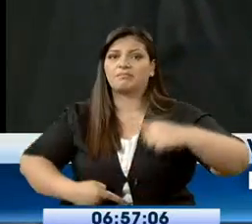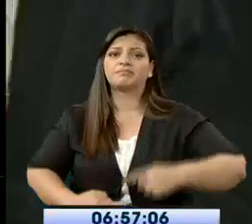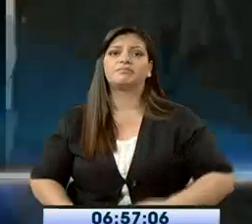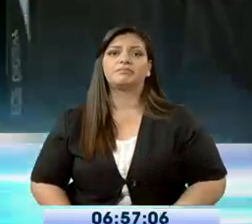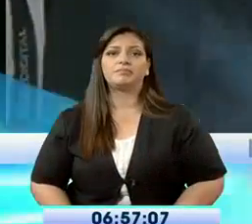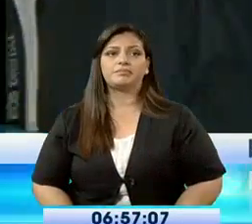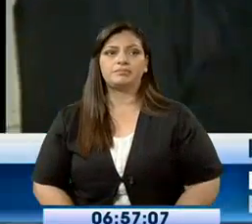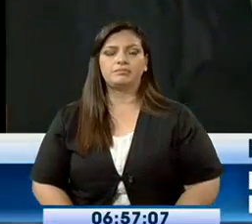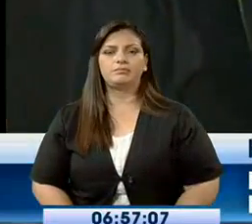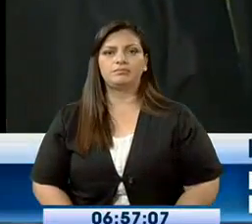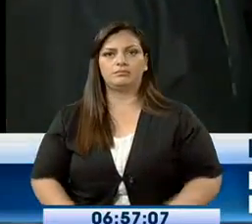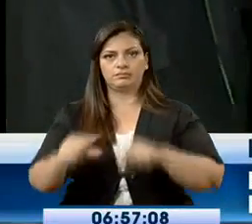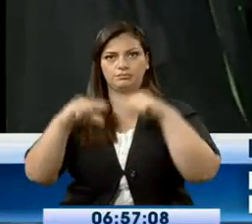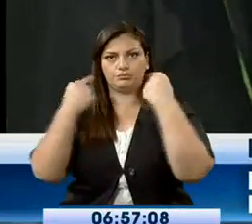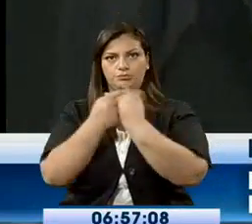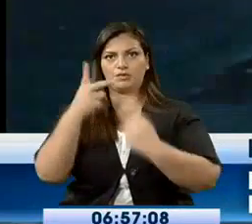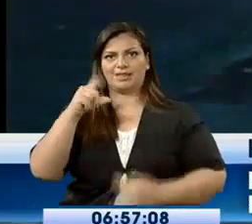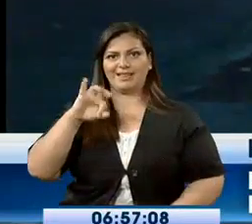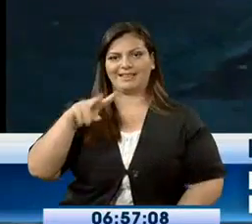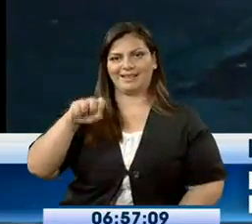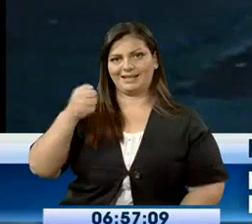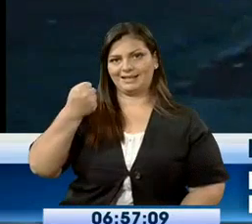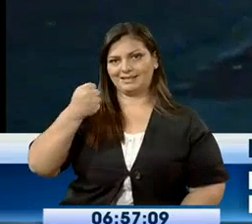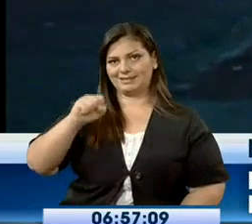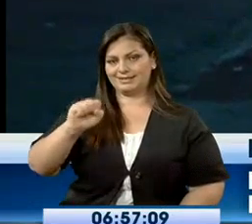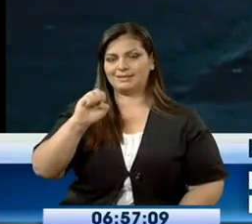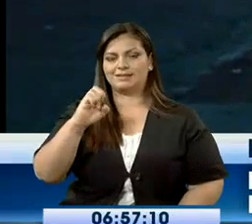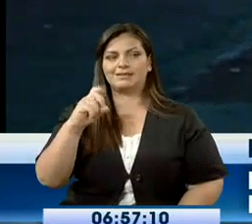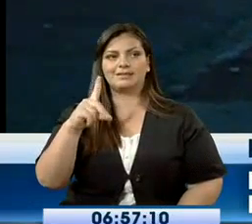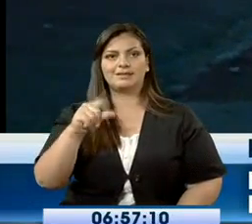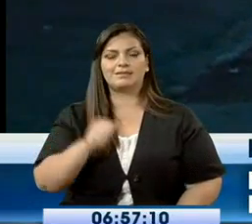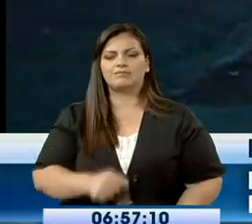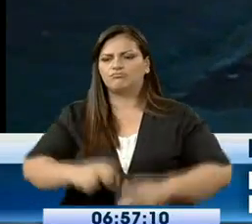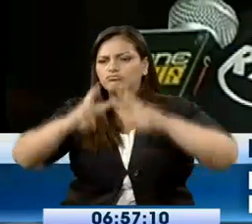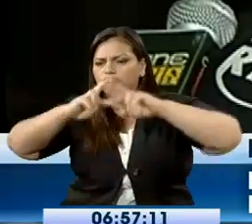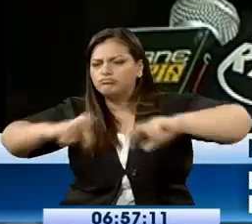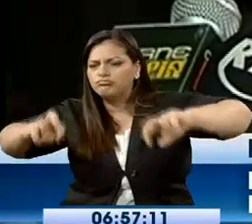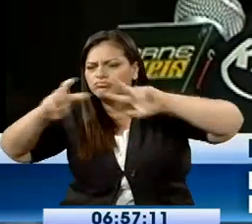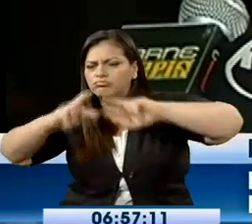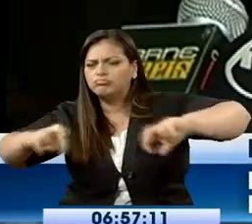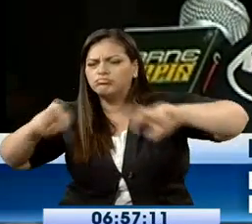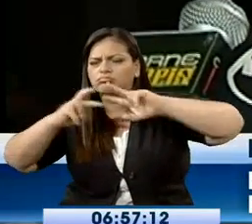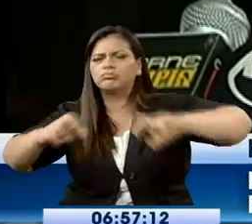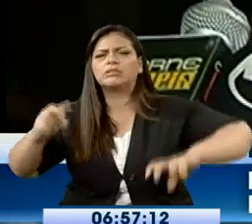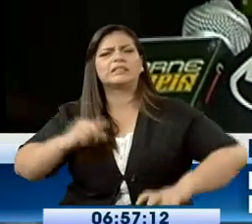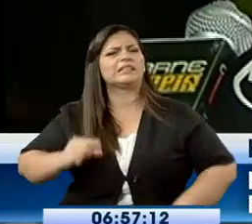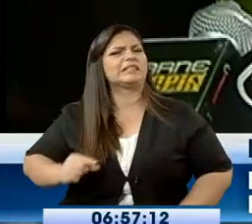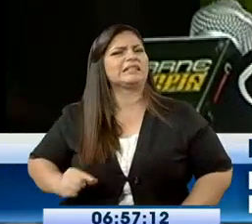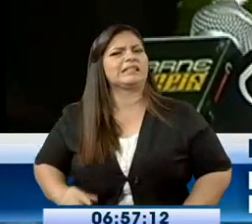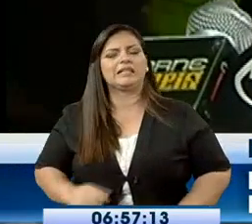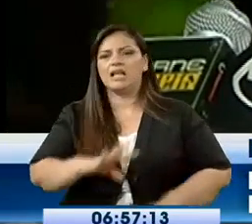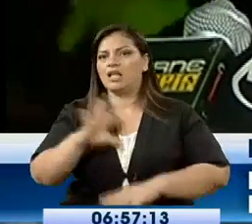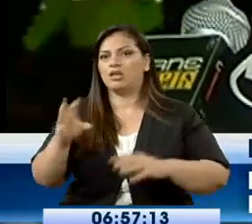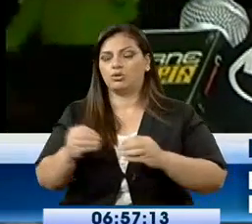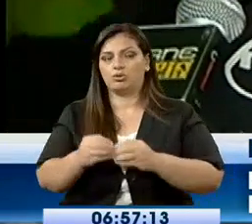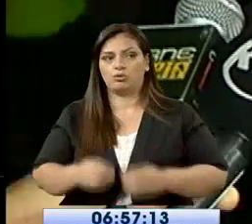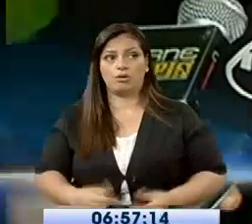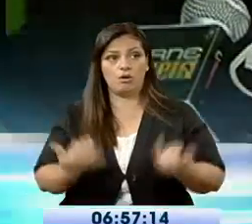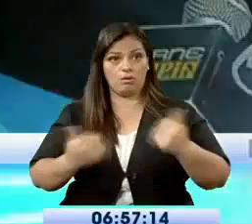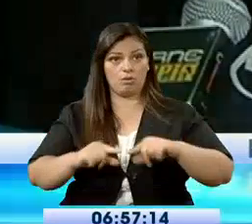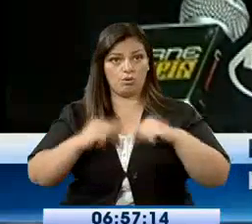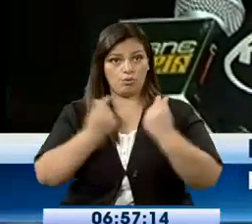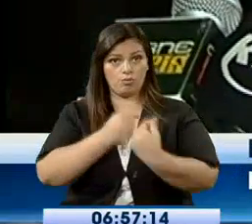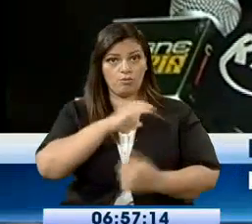La DINASEC se encuentra investigando para esclarecer los hechos. La criminalística ha realizado la fijación